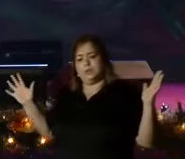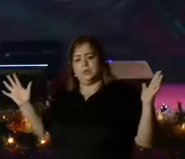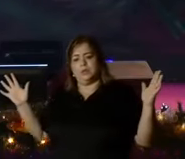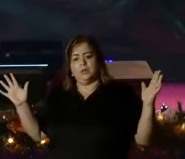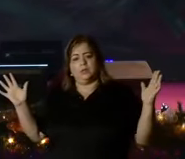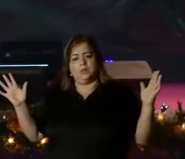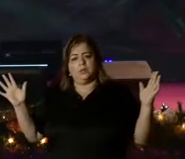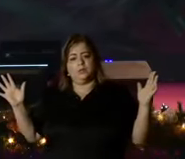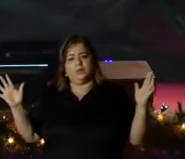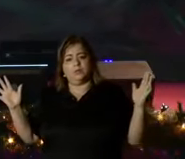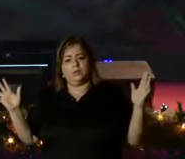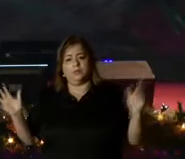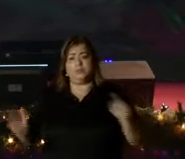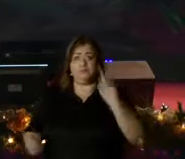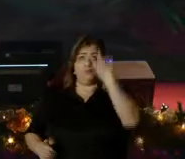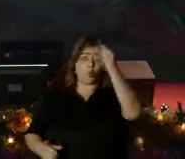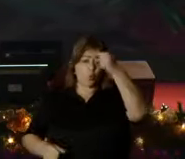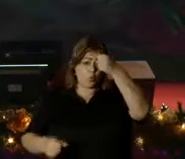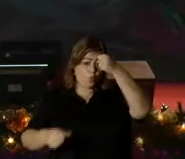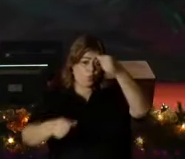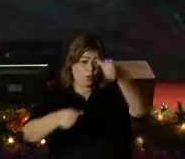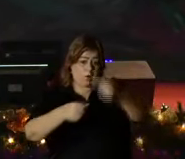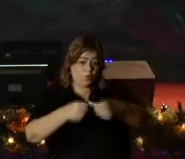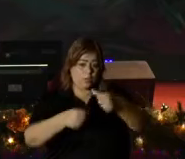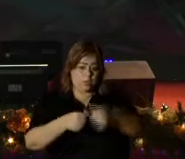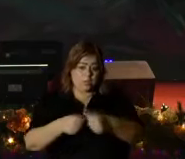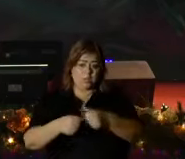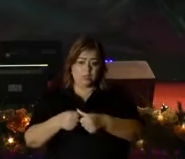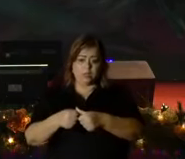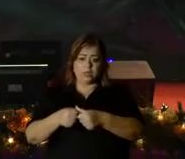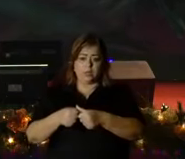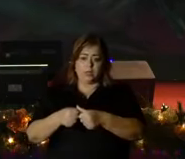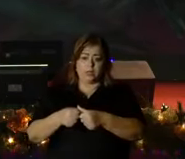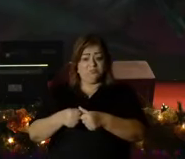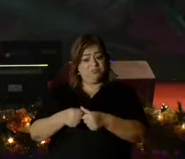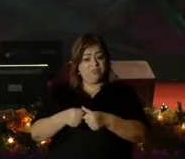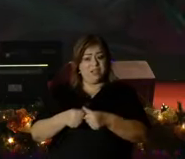y que se recuerda de mí